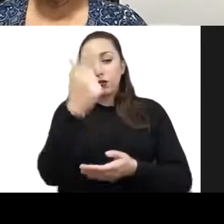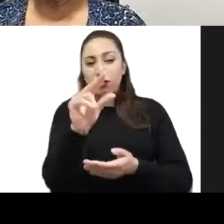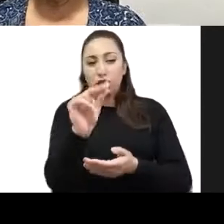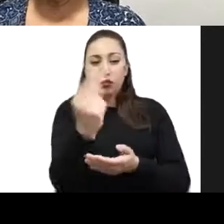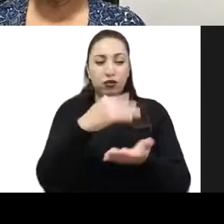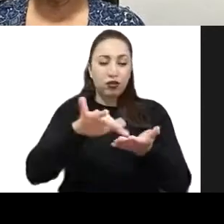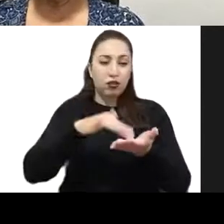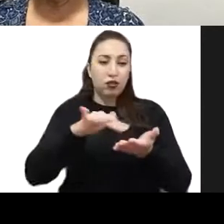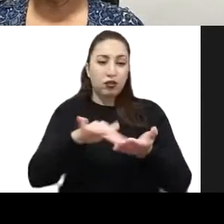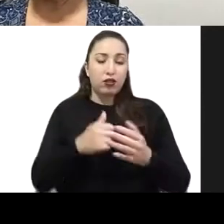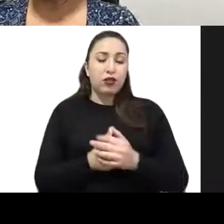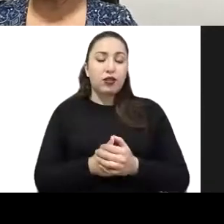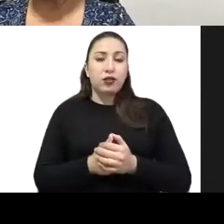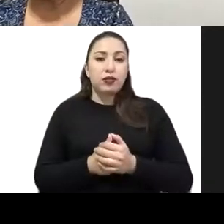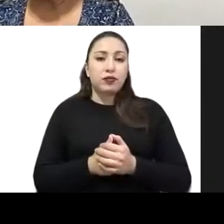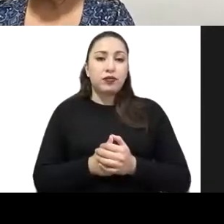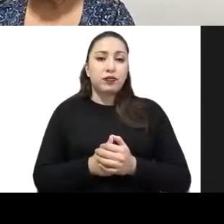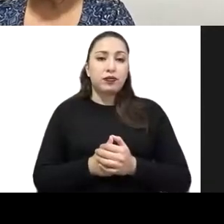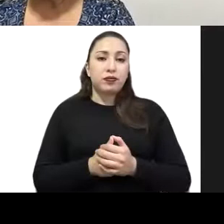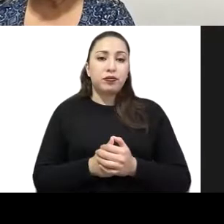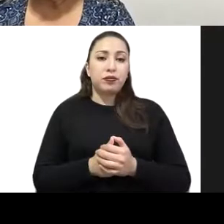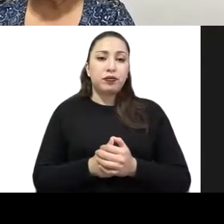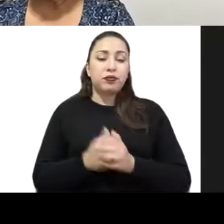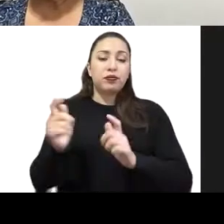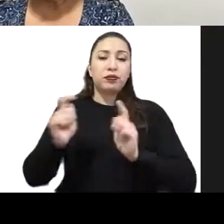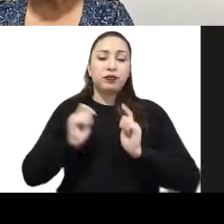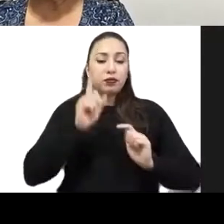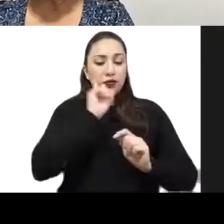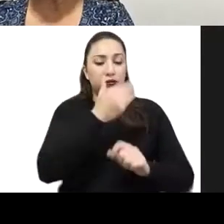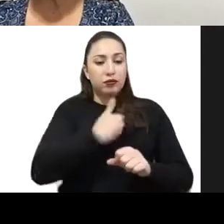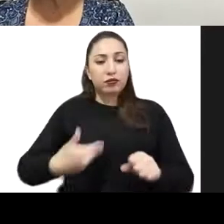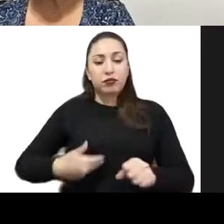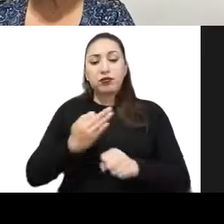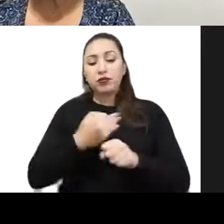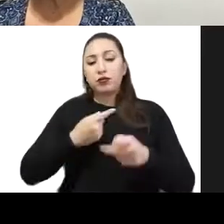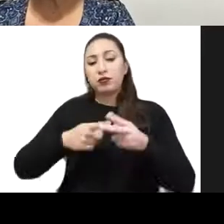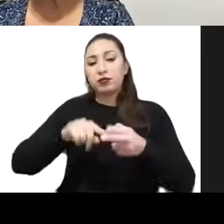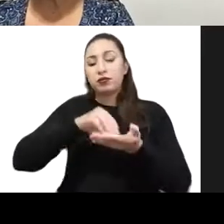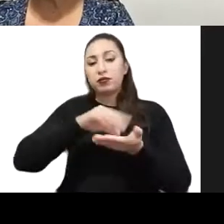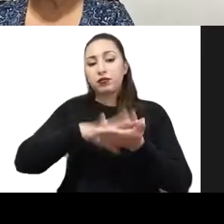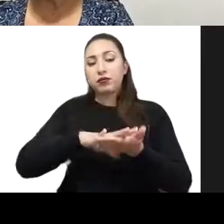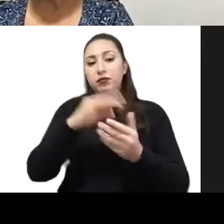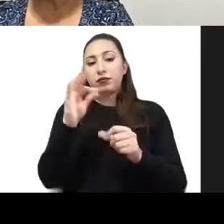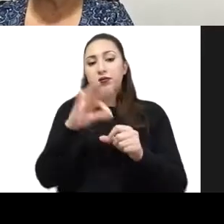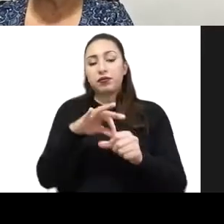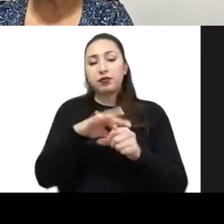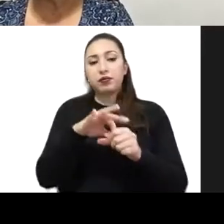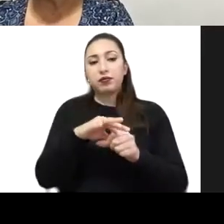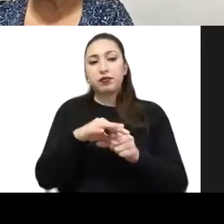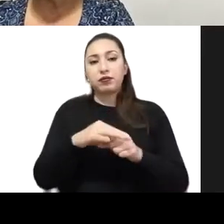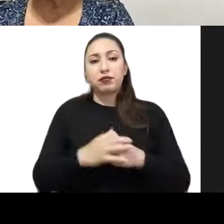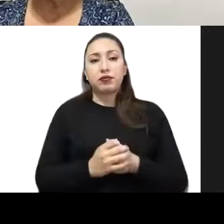Bien, por instrucciones de la presidencia, se procede a la votación del